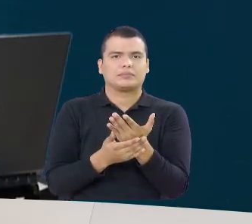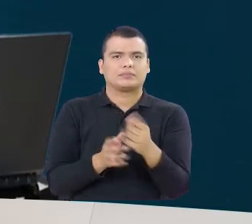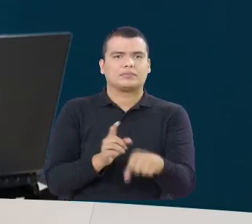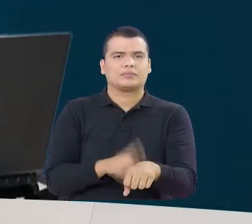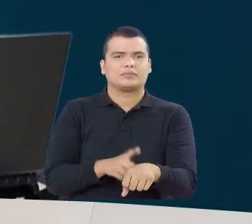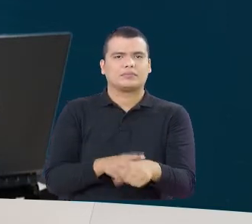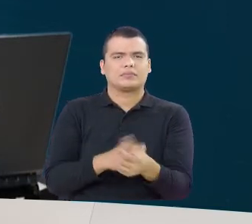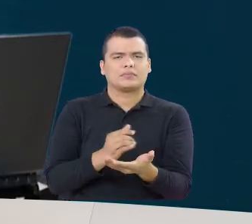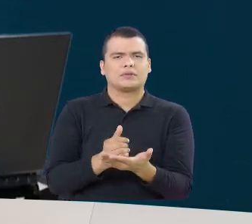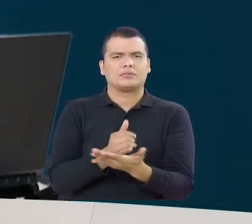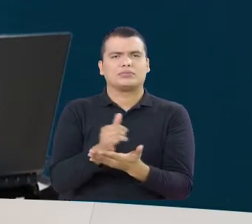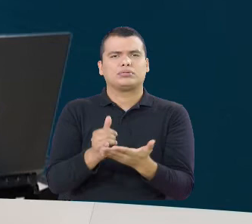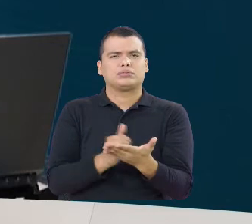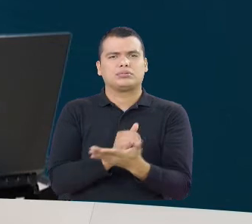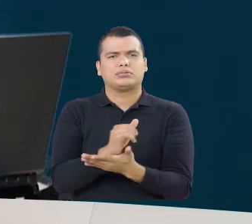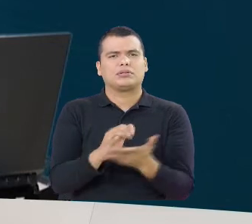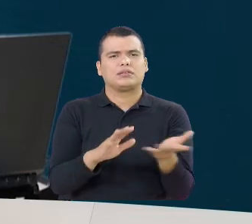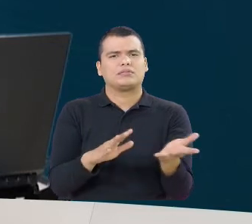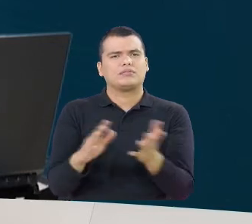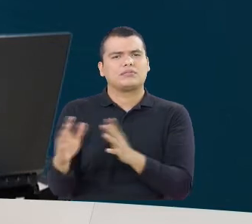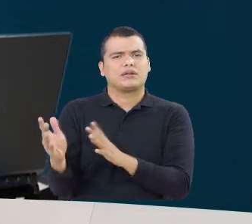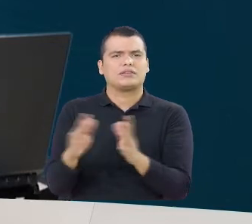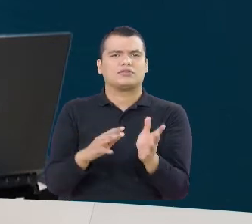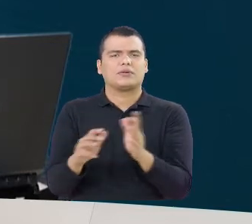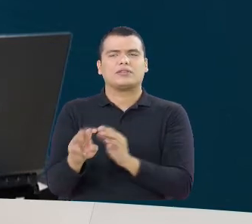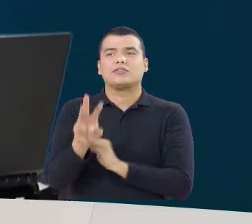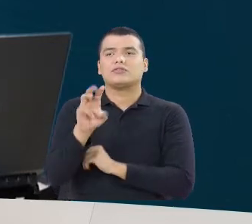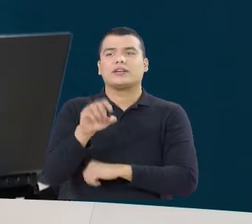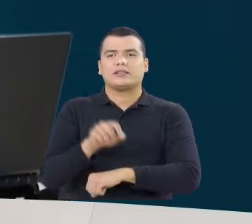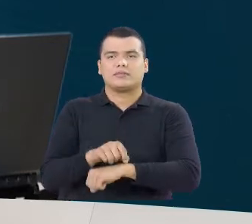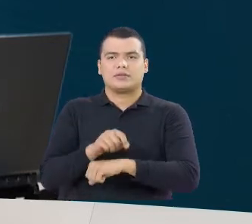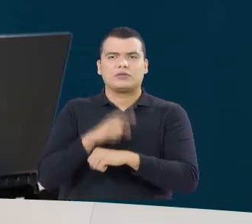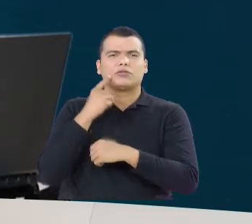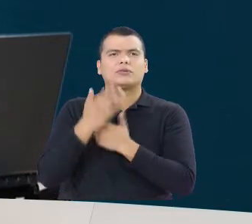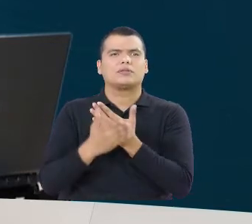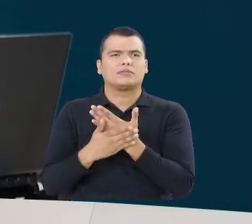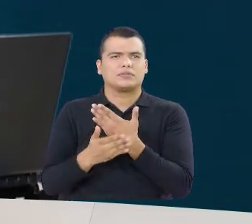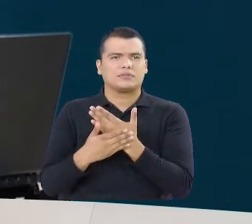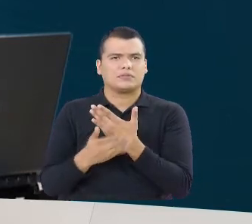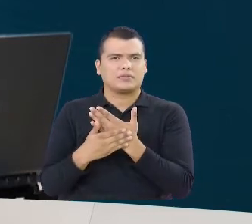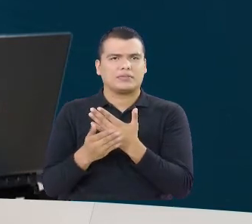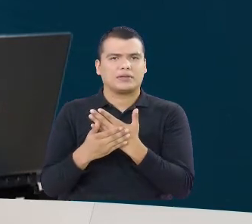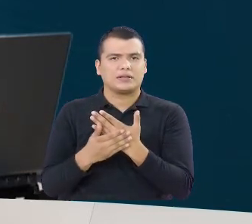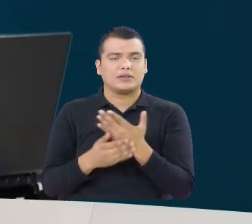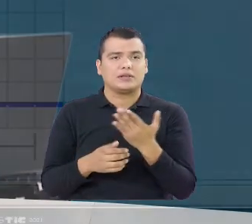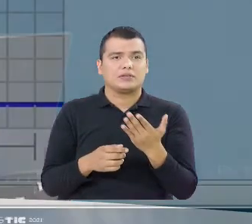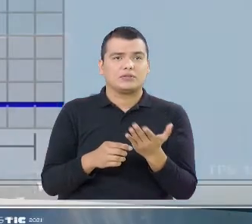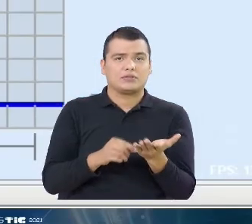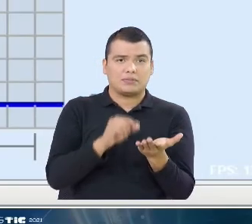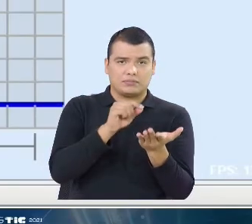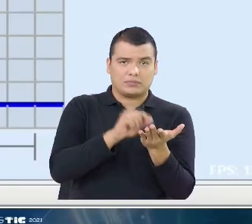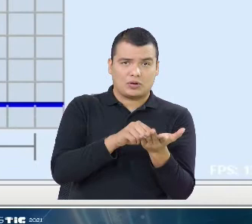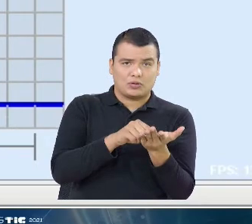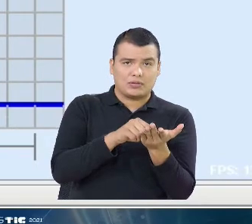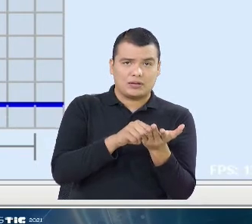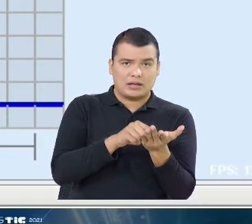media hora, las filas, todo, nos va mostrando todo. Ahí va, por ejemplo, en el punto amarillo que se ve aquí en la imagen,